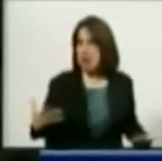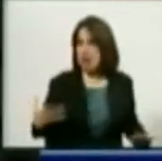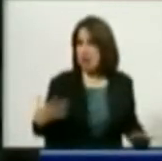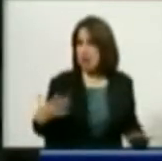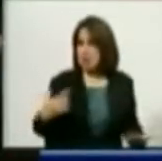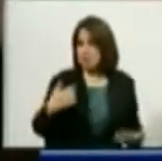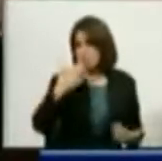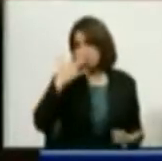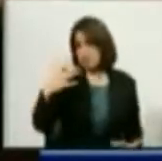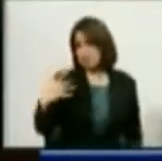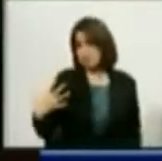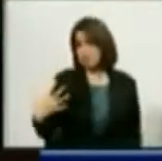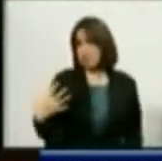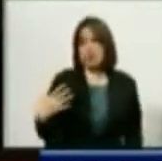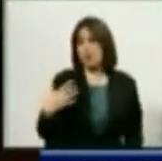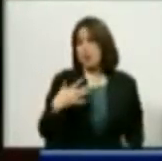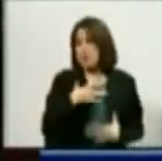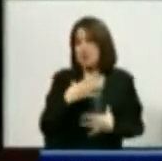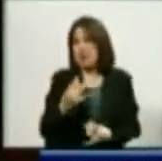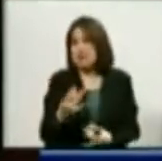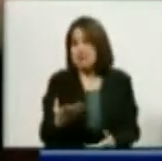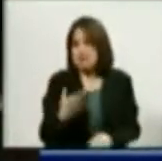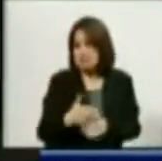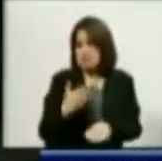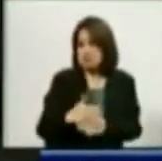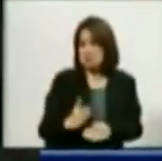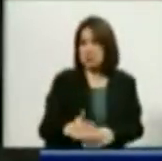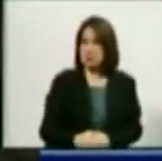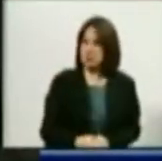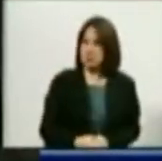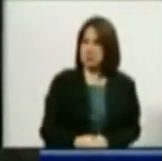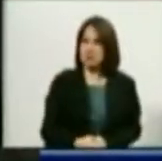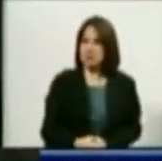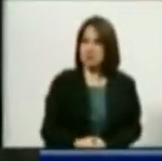diga no me importa nada